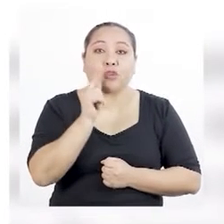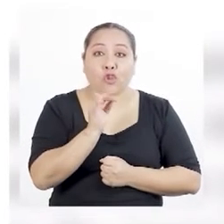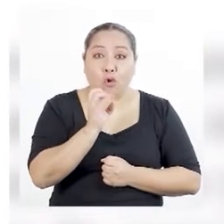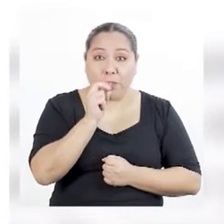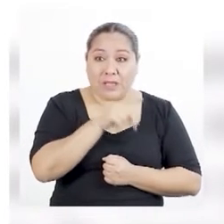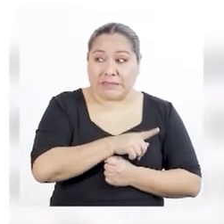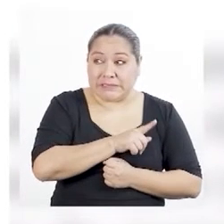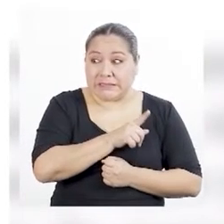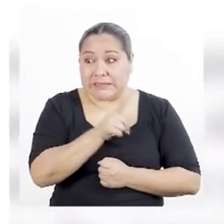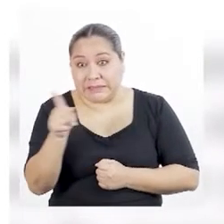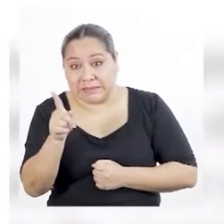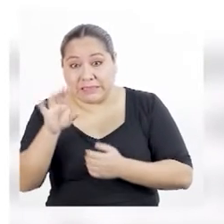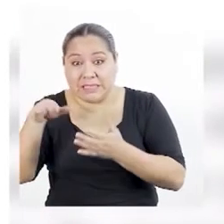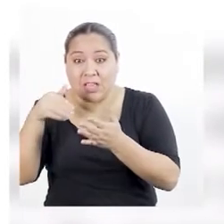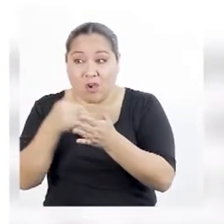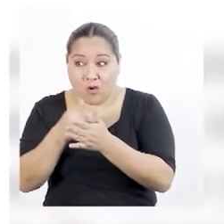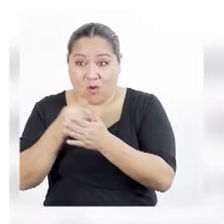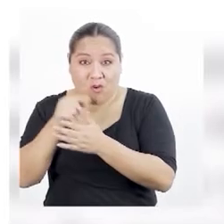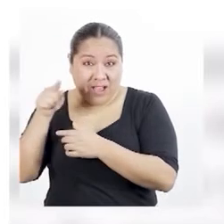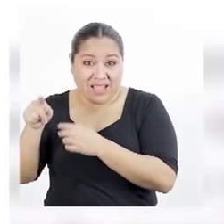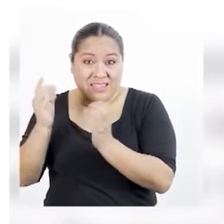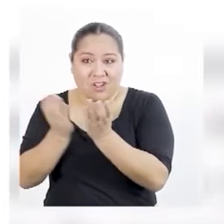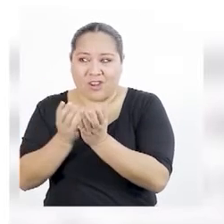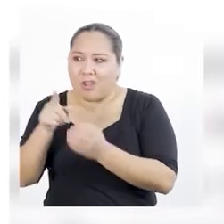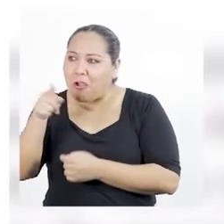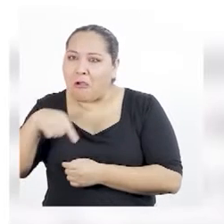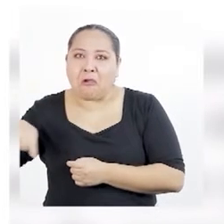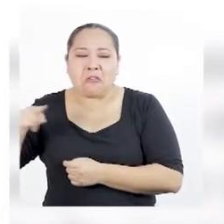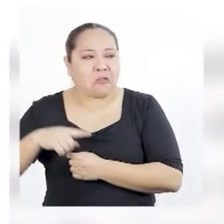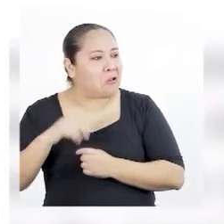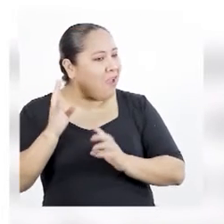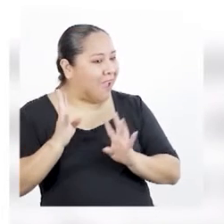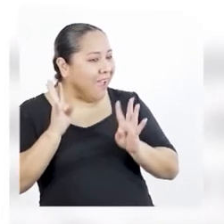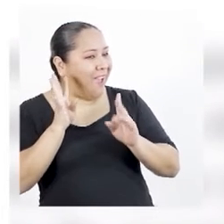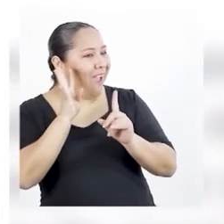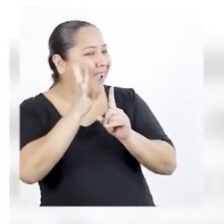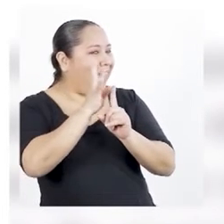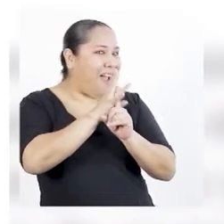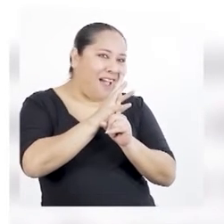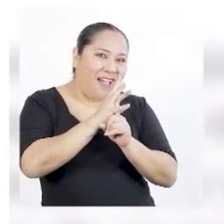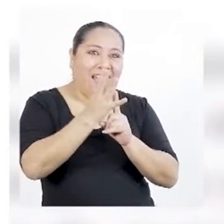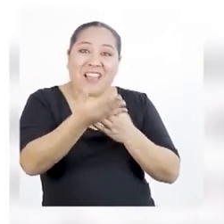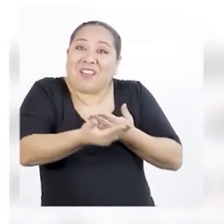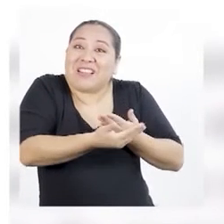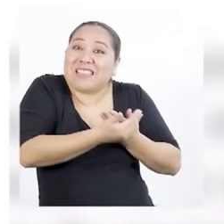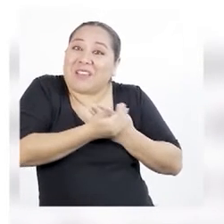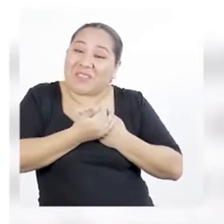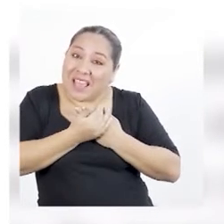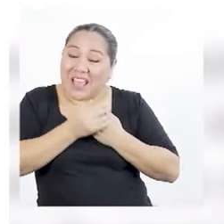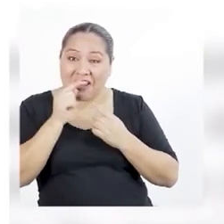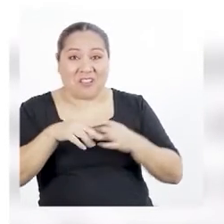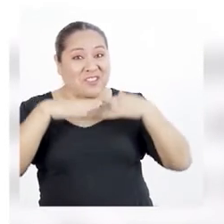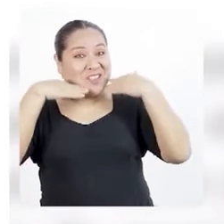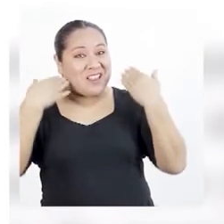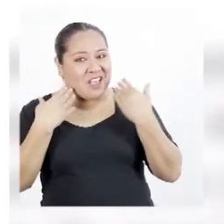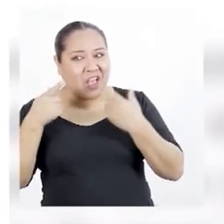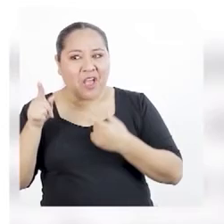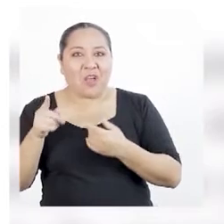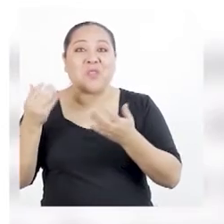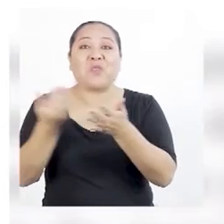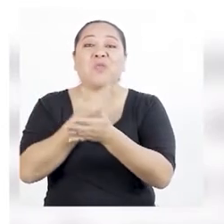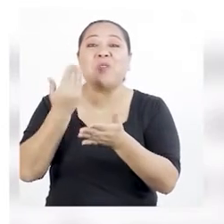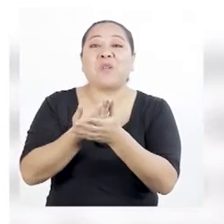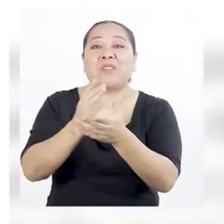al colegio de Tierra Dorada, todos los niños lo recibieron con una sonrisa. Junto a sus